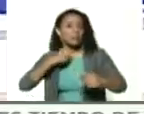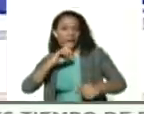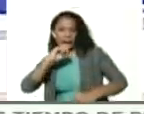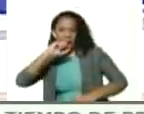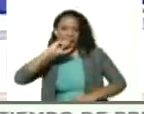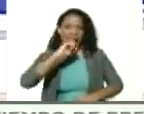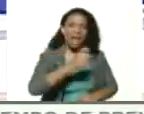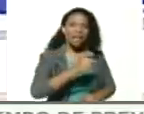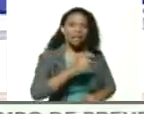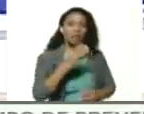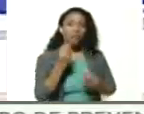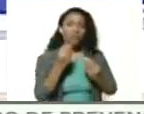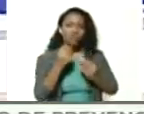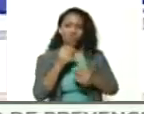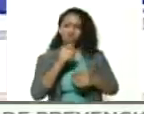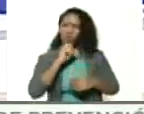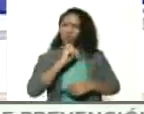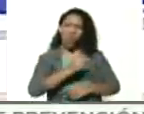mucho odio.